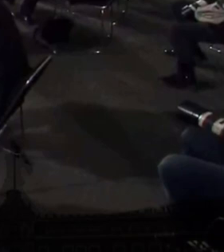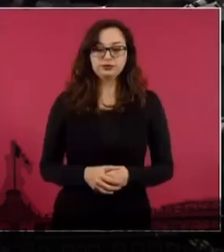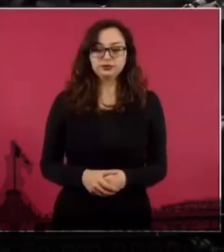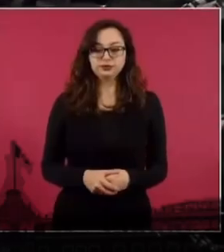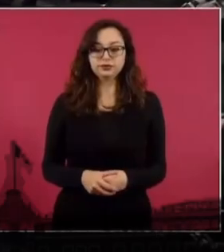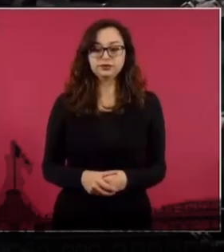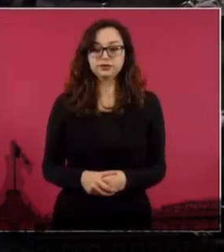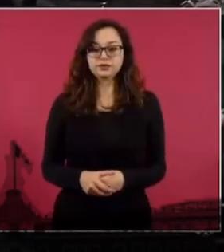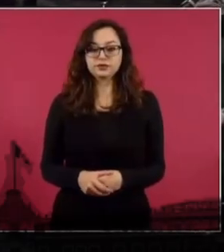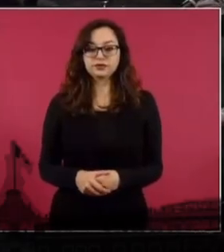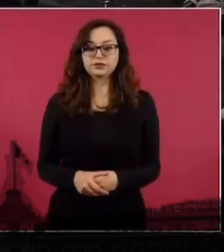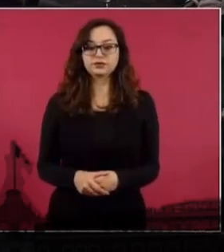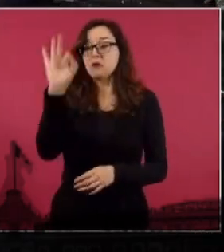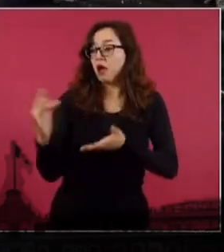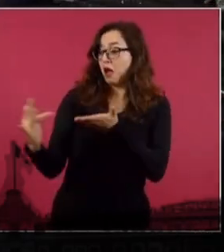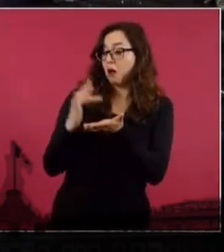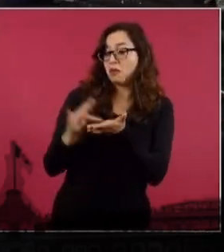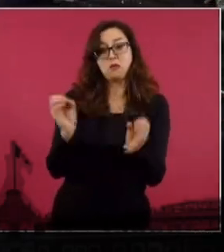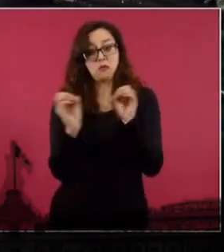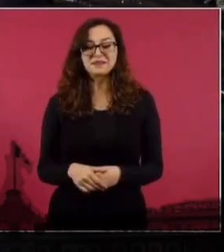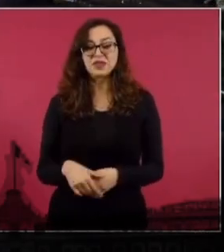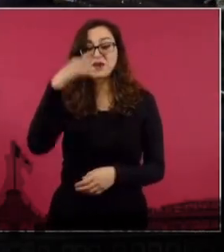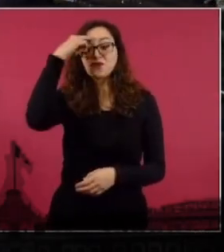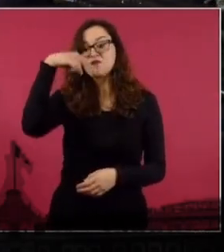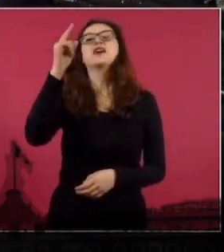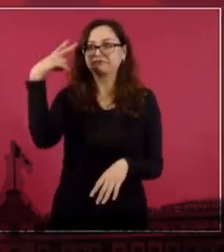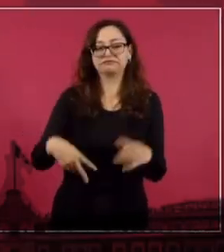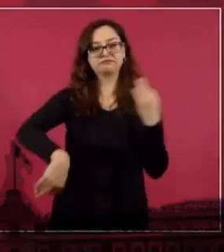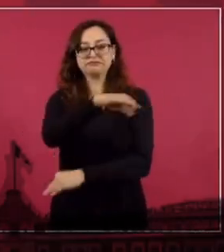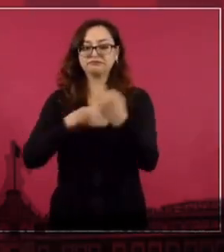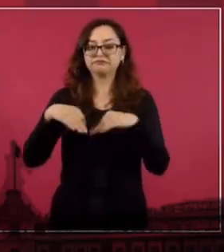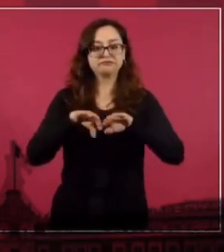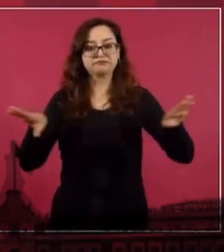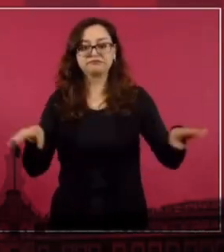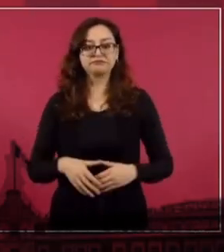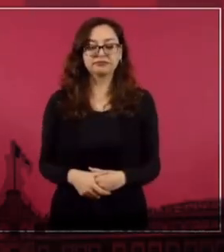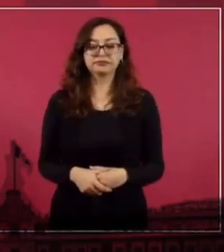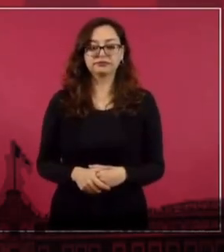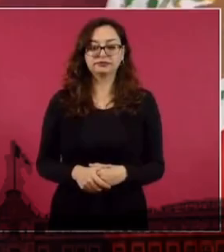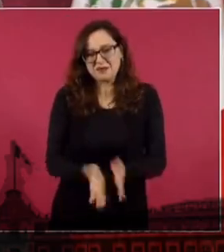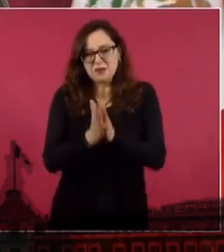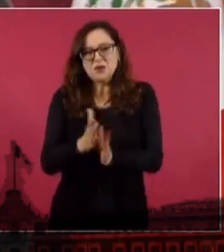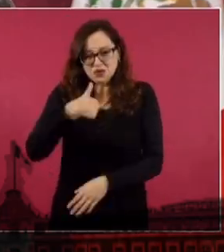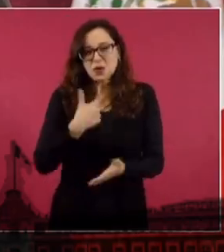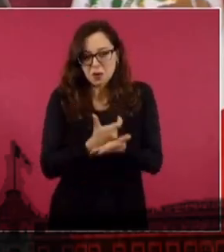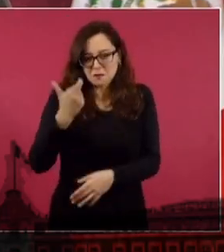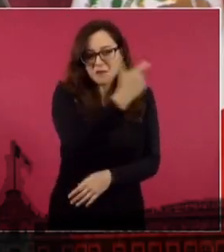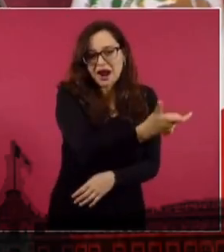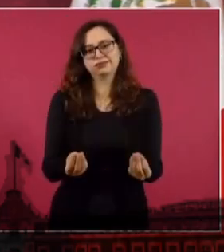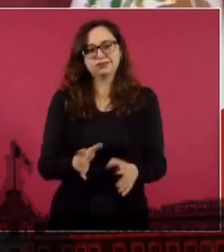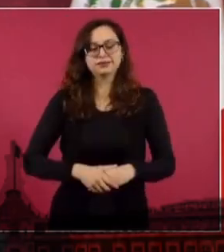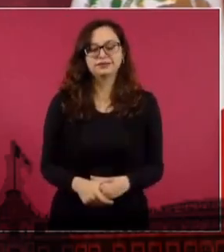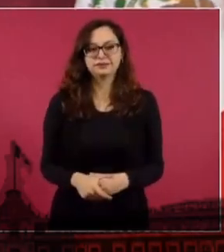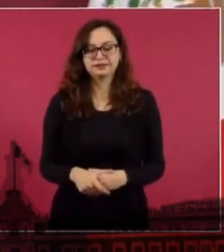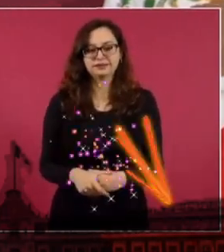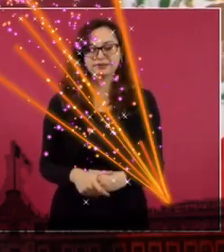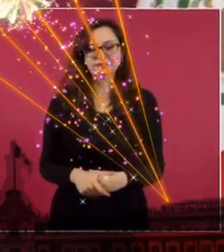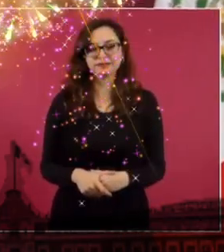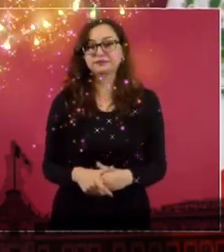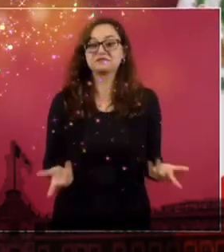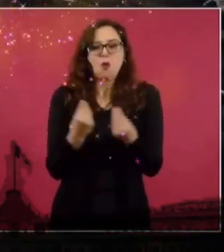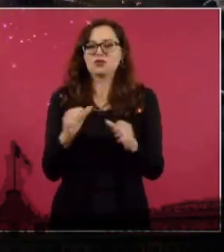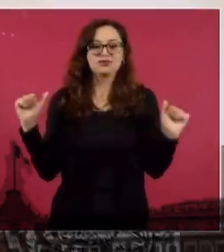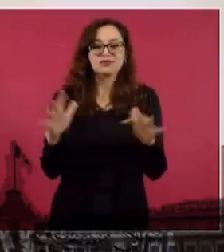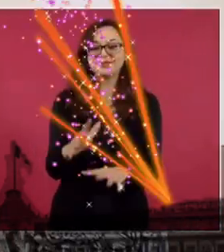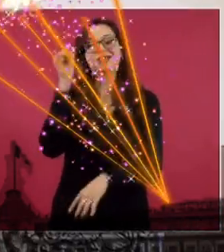70% de aprobación, ya nos hubiesen derrotado. Me están informando que vienen paisanos, paisanos, migrantes. Y es